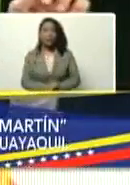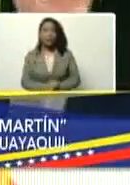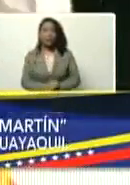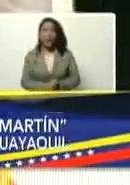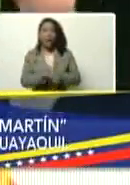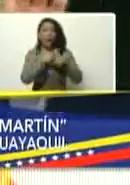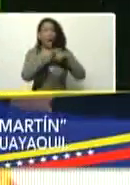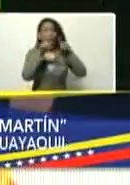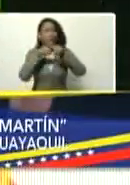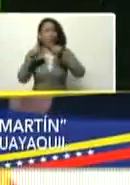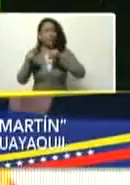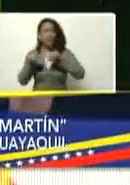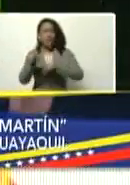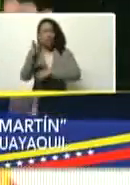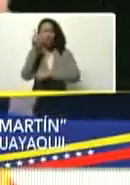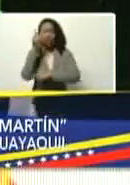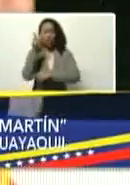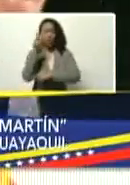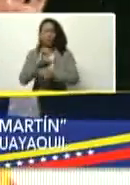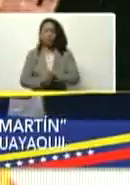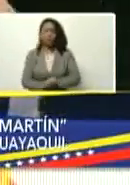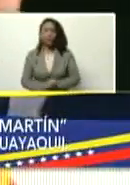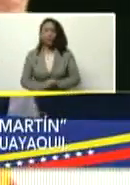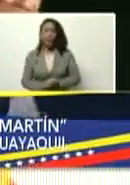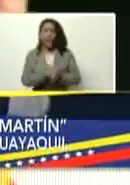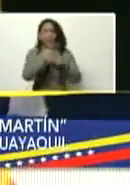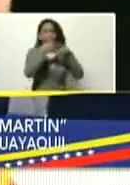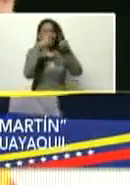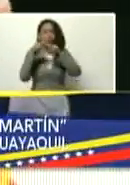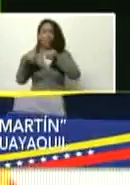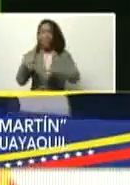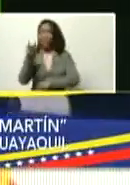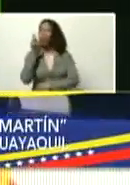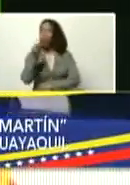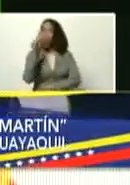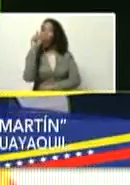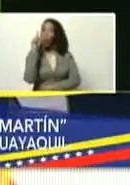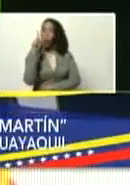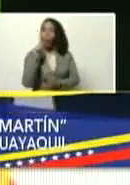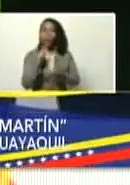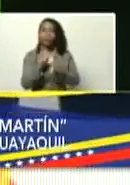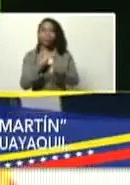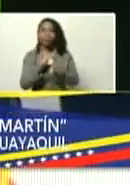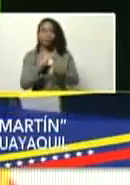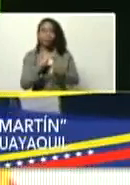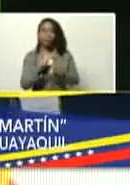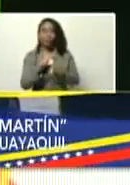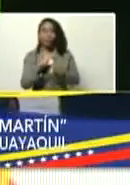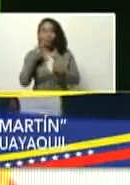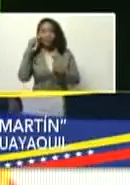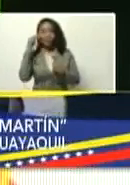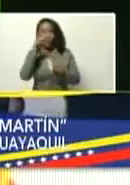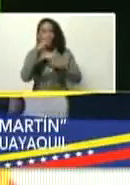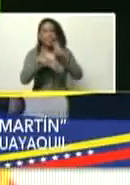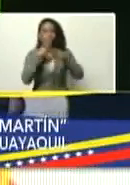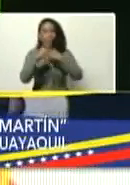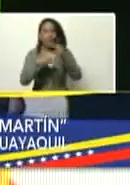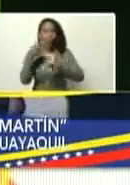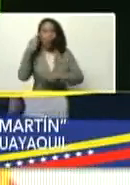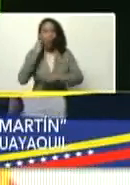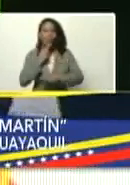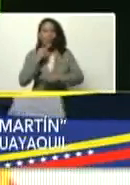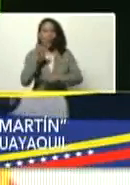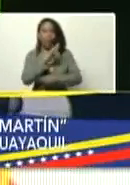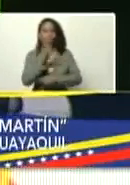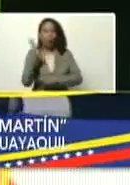Las diferencias fueron dos. Las diferencias fueron dos. Una, desde el punto de vista político, Bolívar era